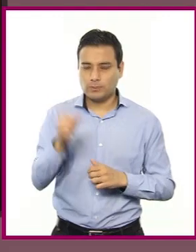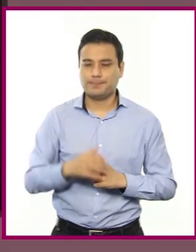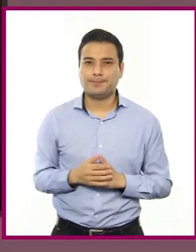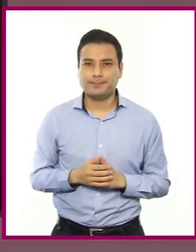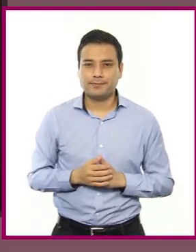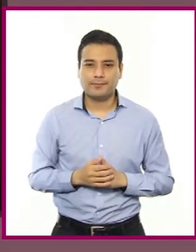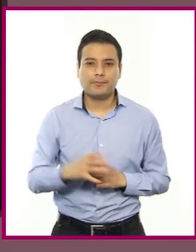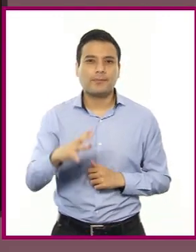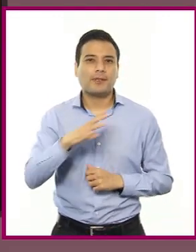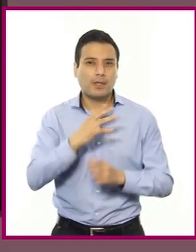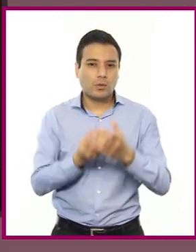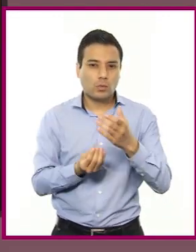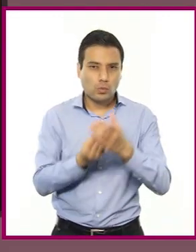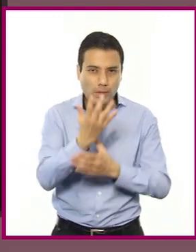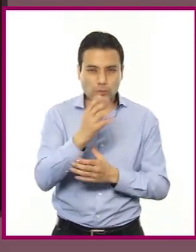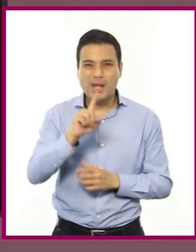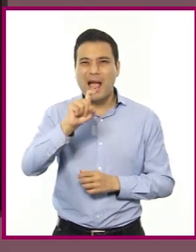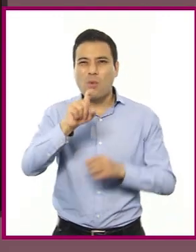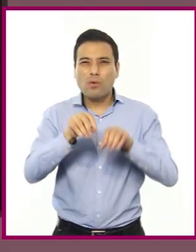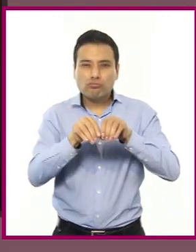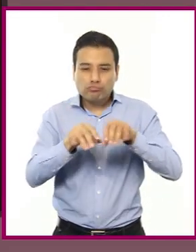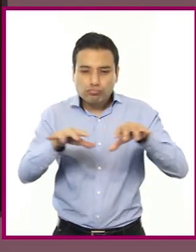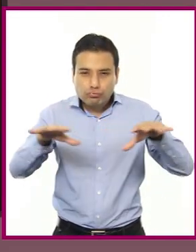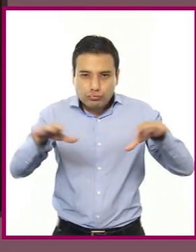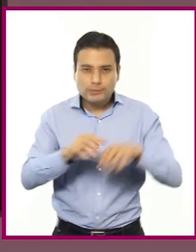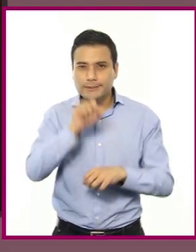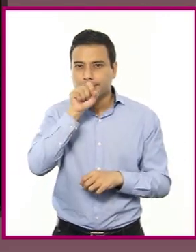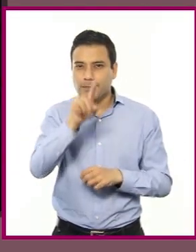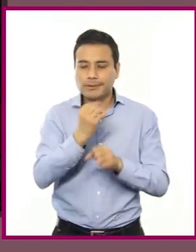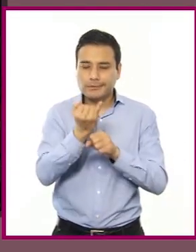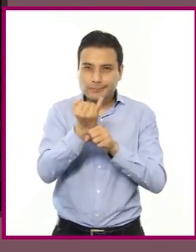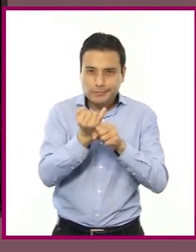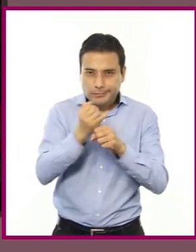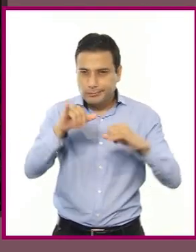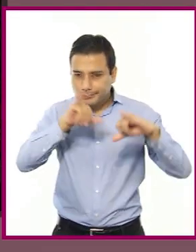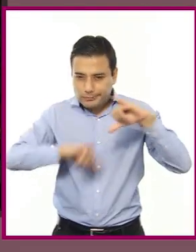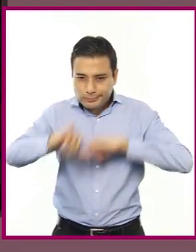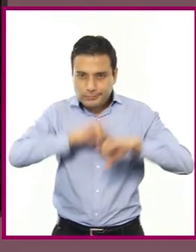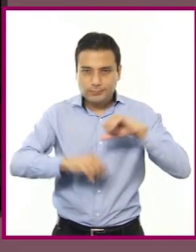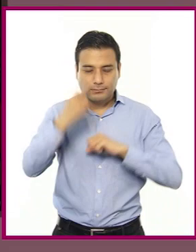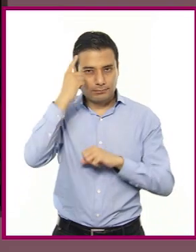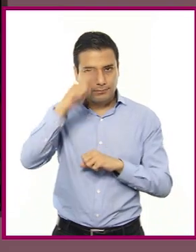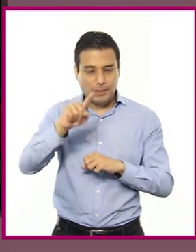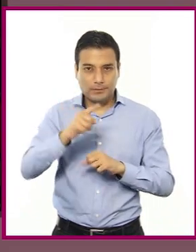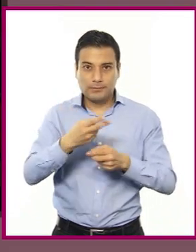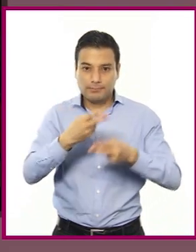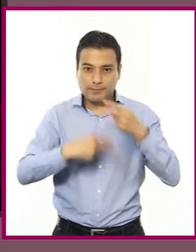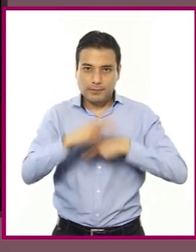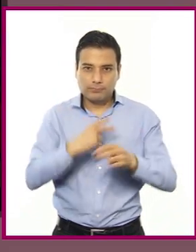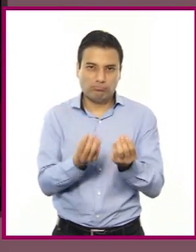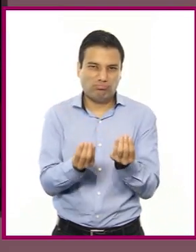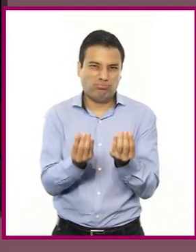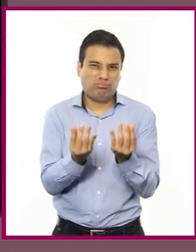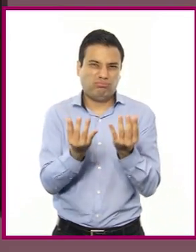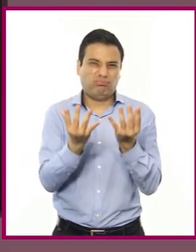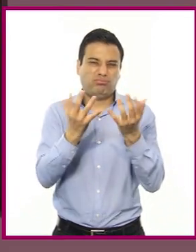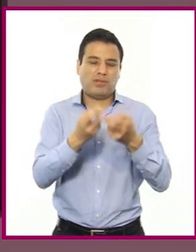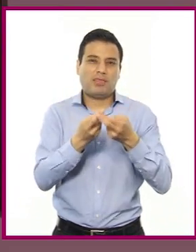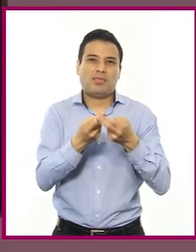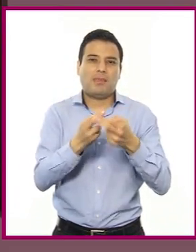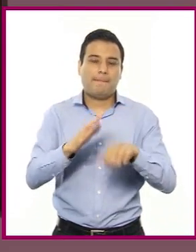hicieron obras de irrigación y se realizaron investigaciones científicas con el objeto de aumentar la producción por unidad de superficie